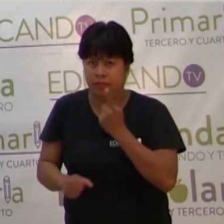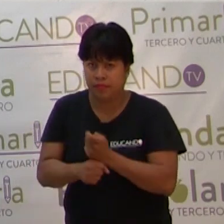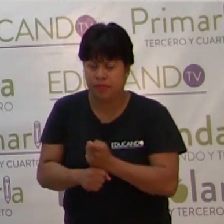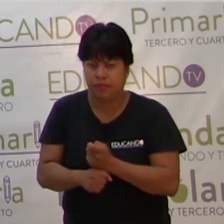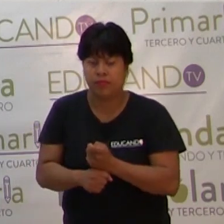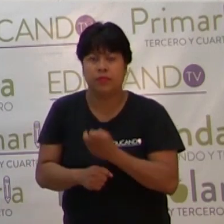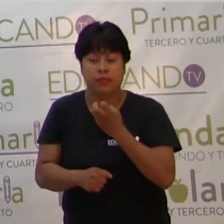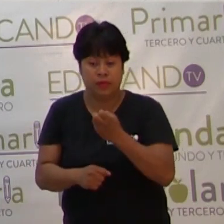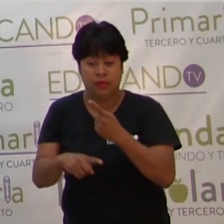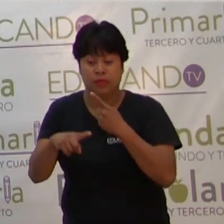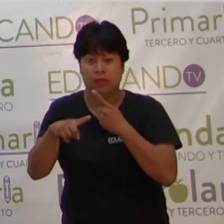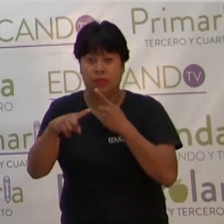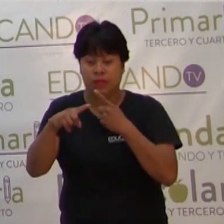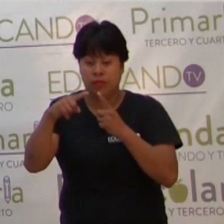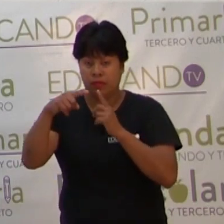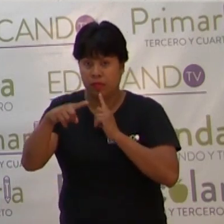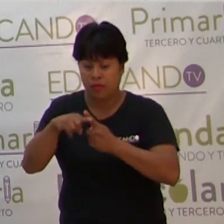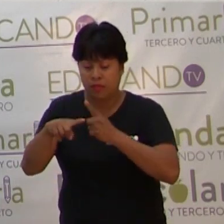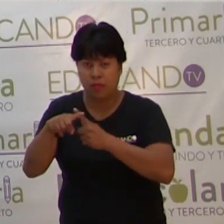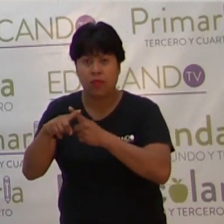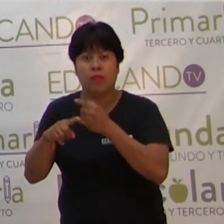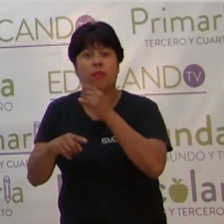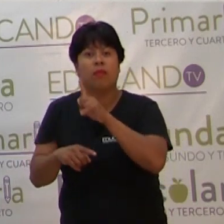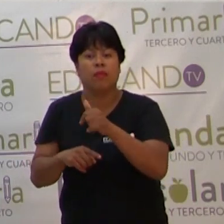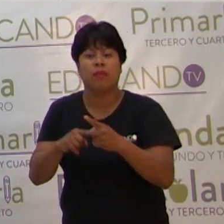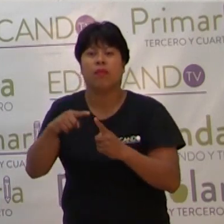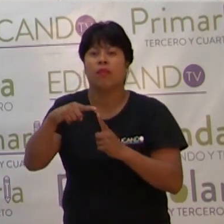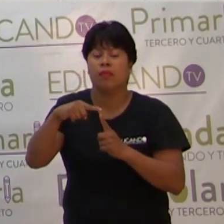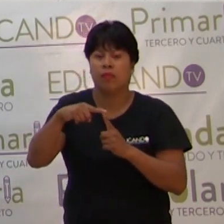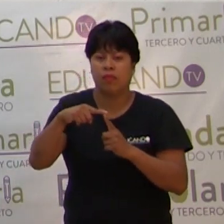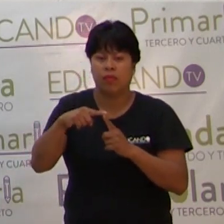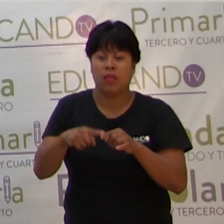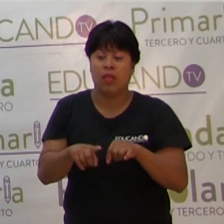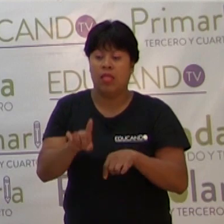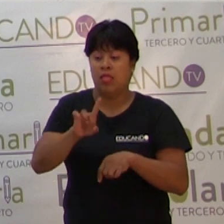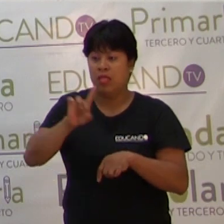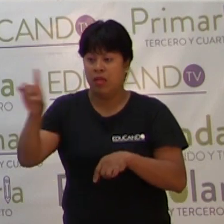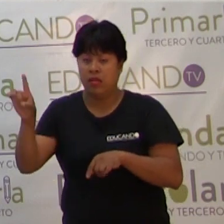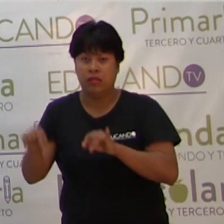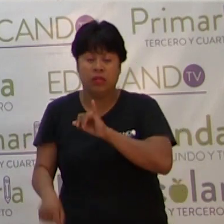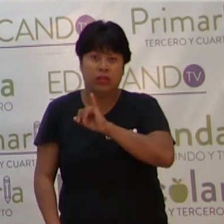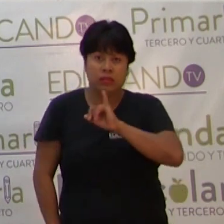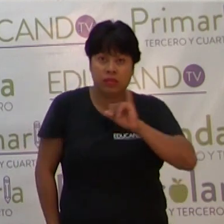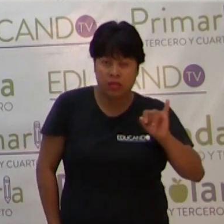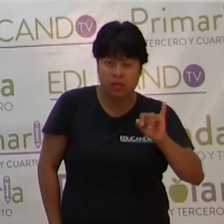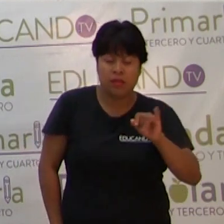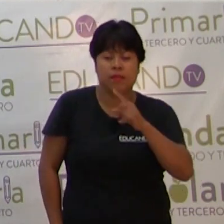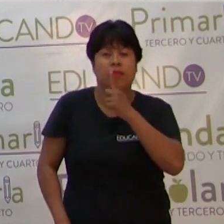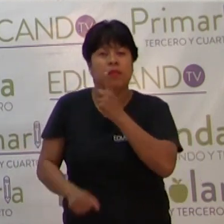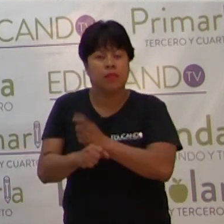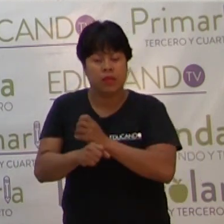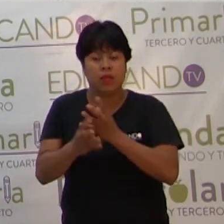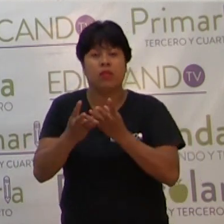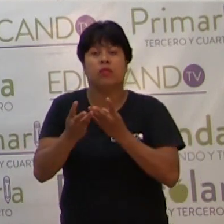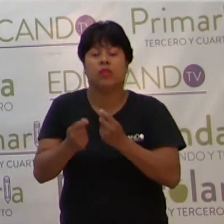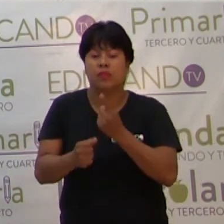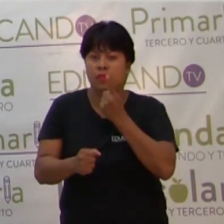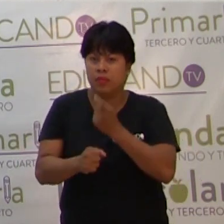sea la multiplicación o la división. Pero ahora, ¿en qué orden? De derecha a izquierda tendrían que resolverse primero